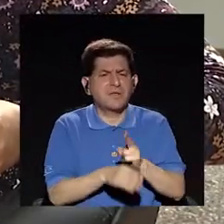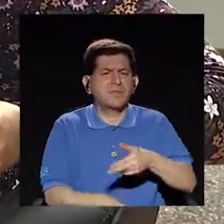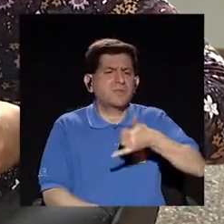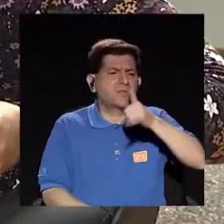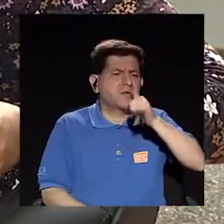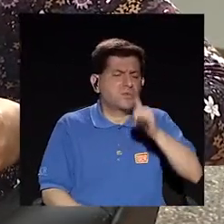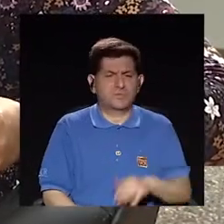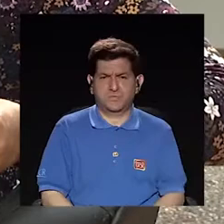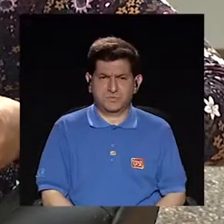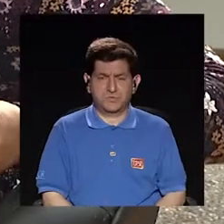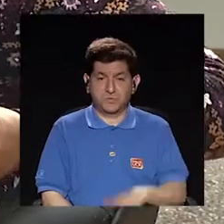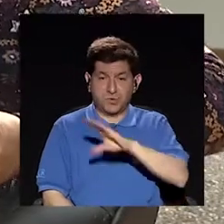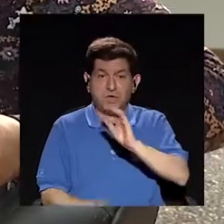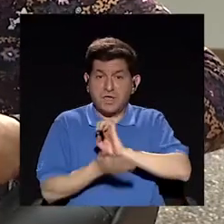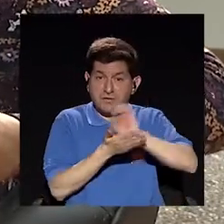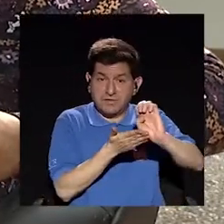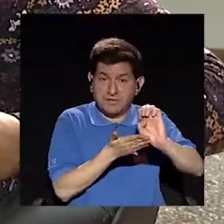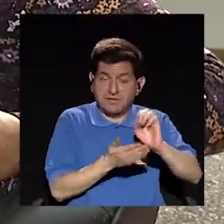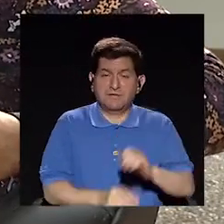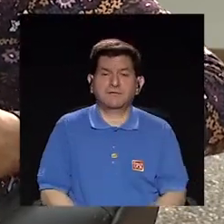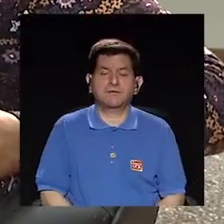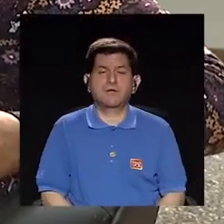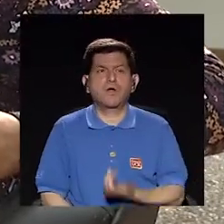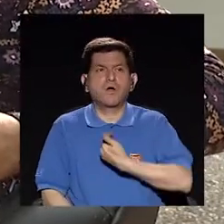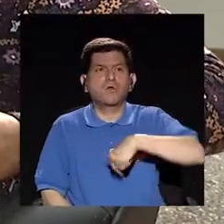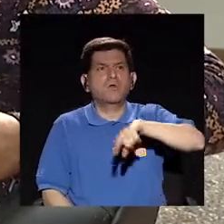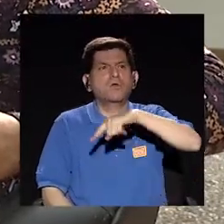del alcohol, de la prevención? Realmente